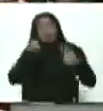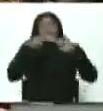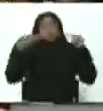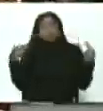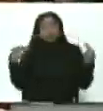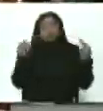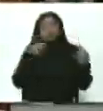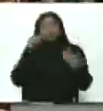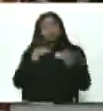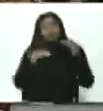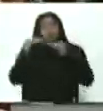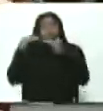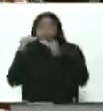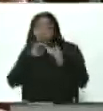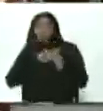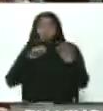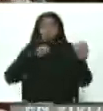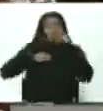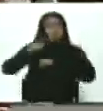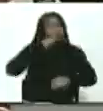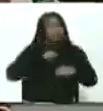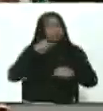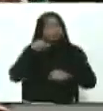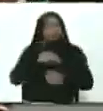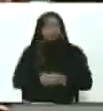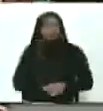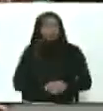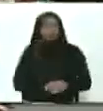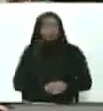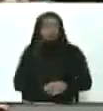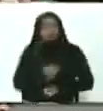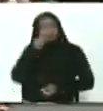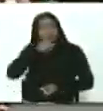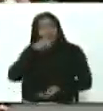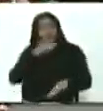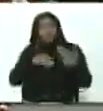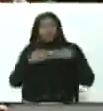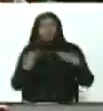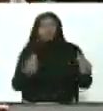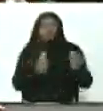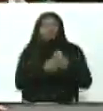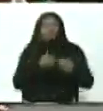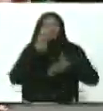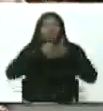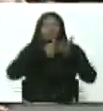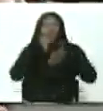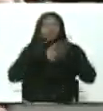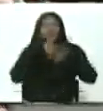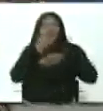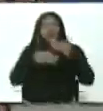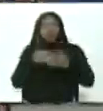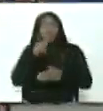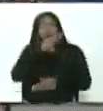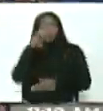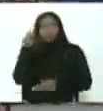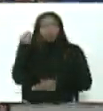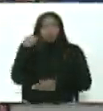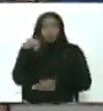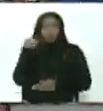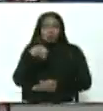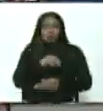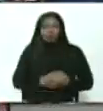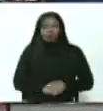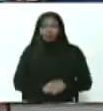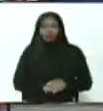en la estabilidad, y la vamos a defender. Así que vamos juntos al combate. Este 21 de